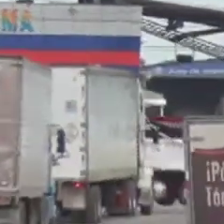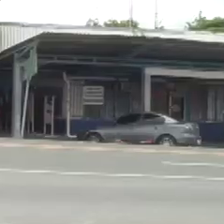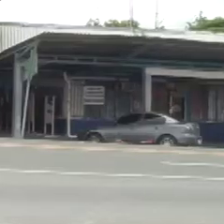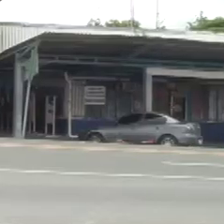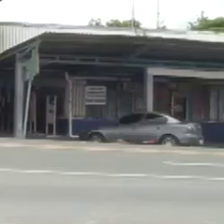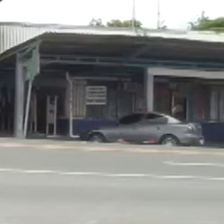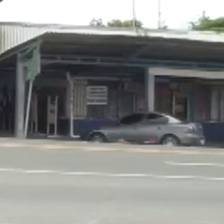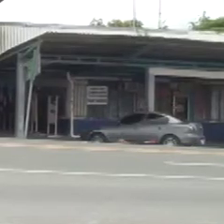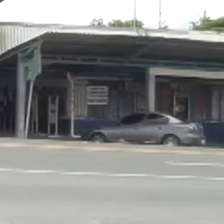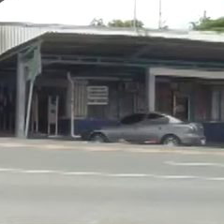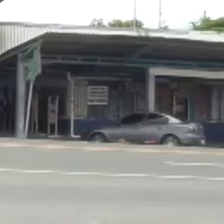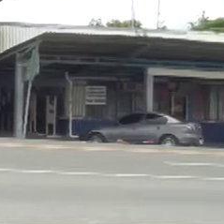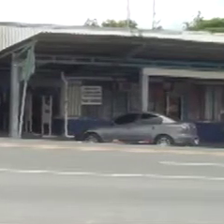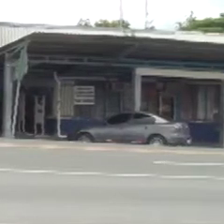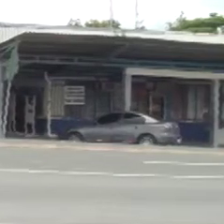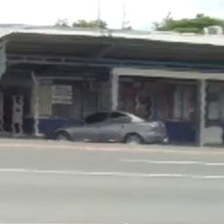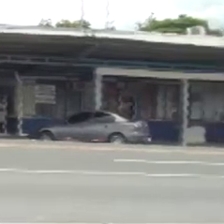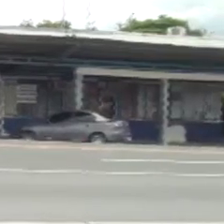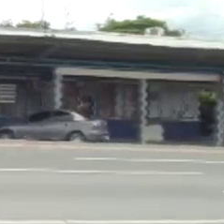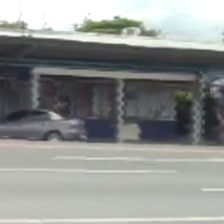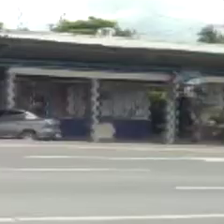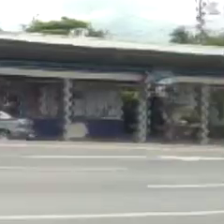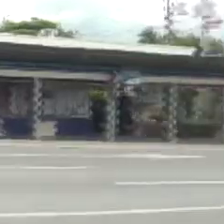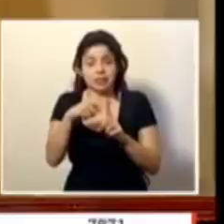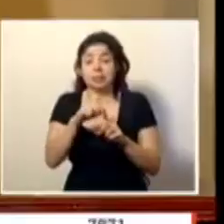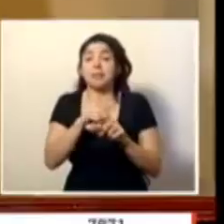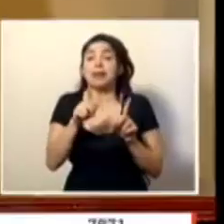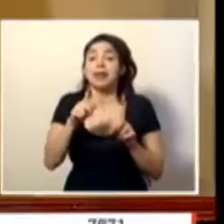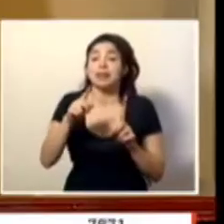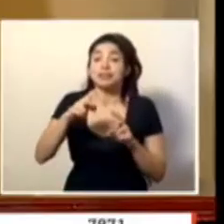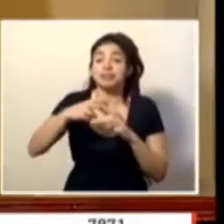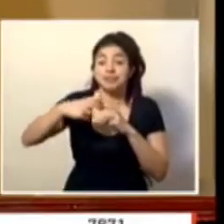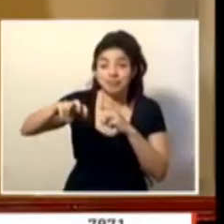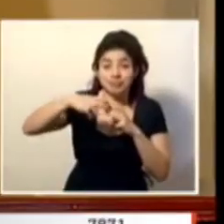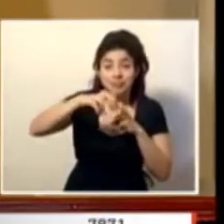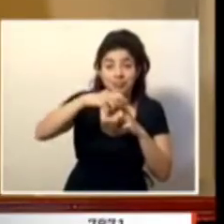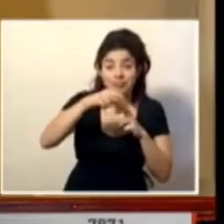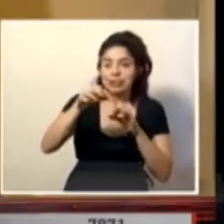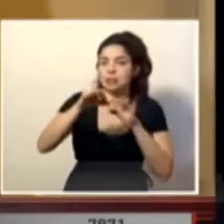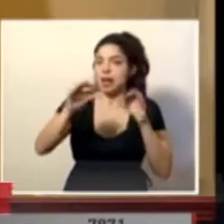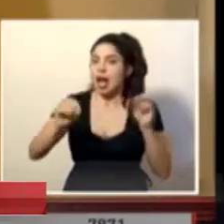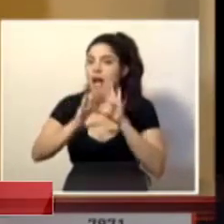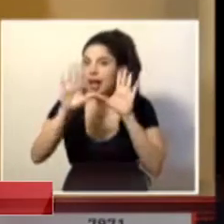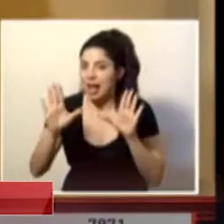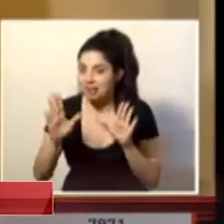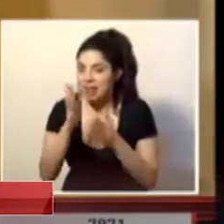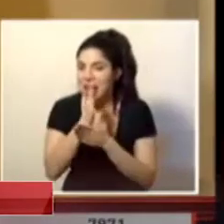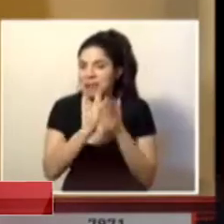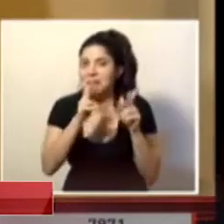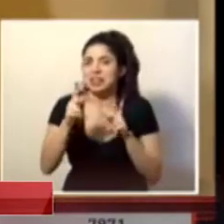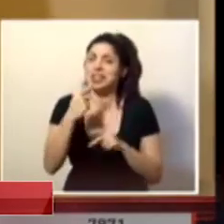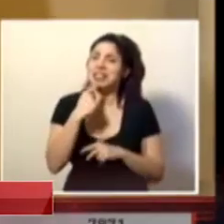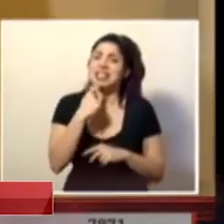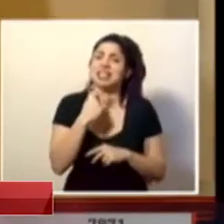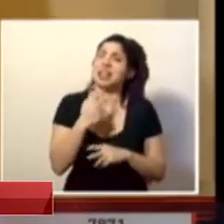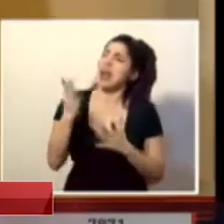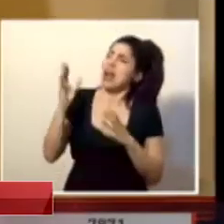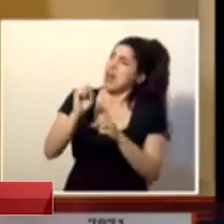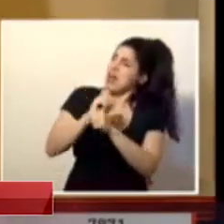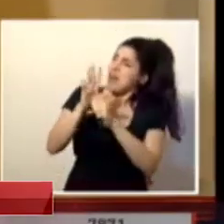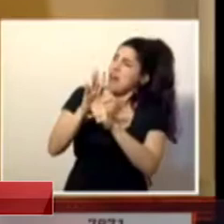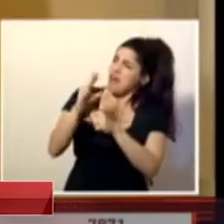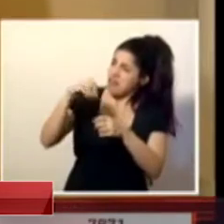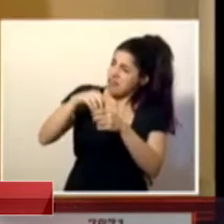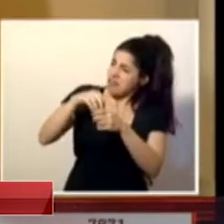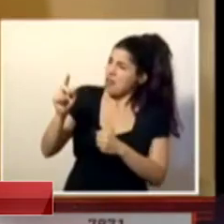4, 6 y 8. Definitivamente la movilidad, y aquí aclaro, porque muchas personas han dicho es que el COVID no viaja